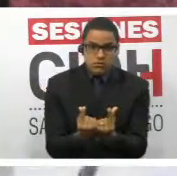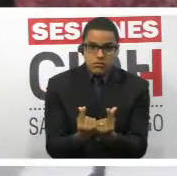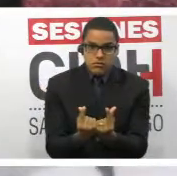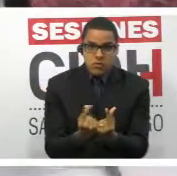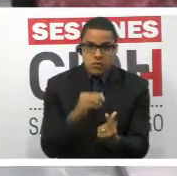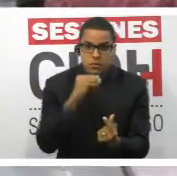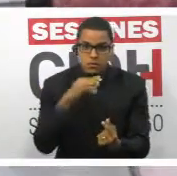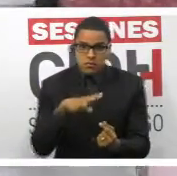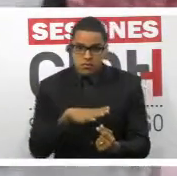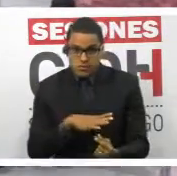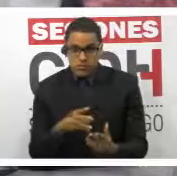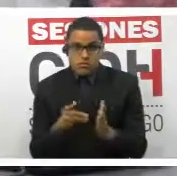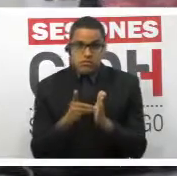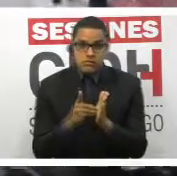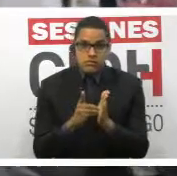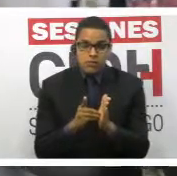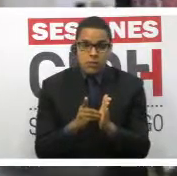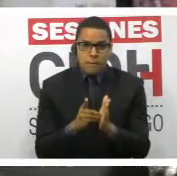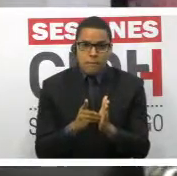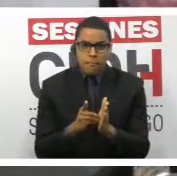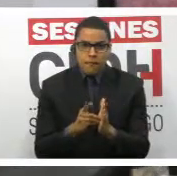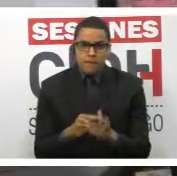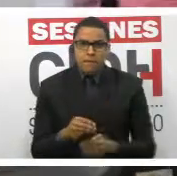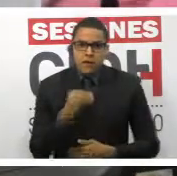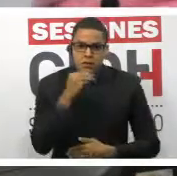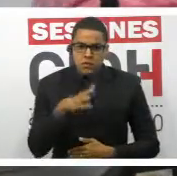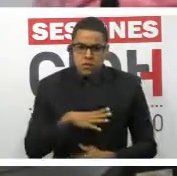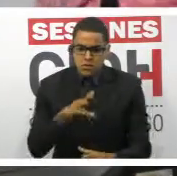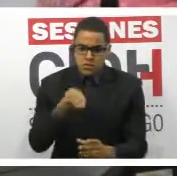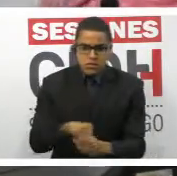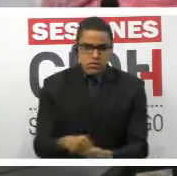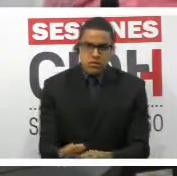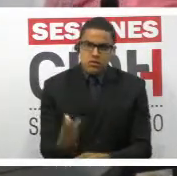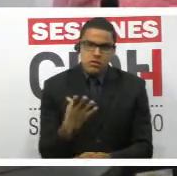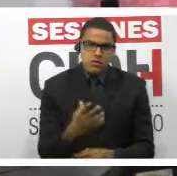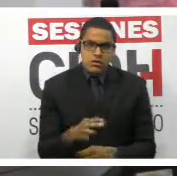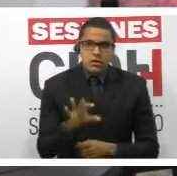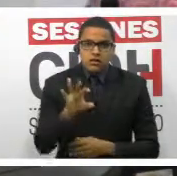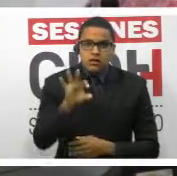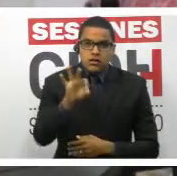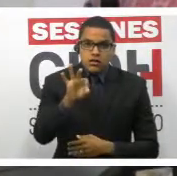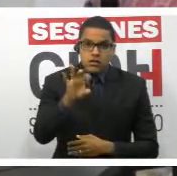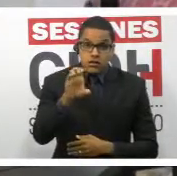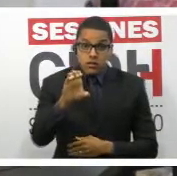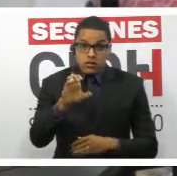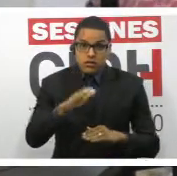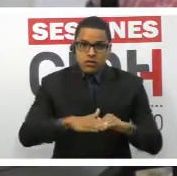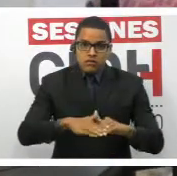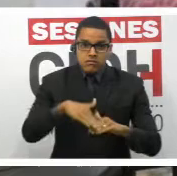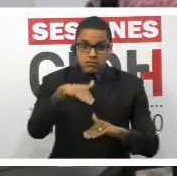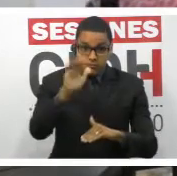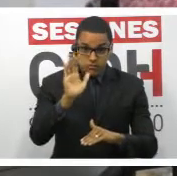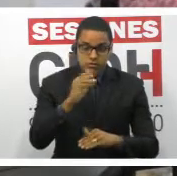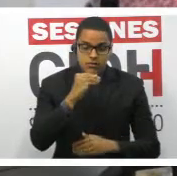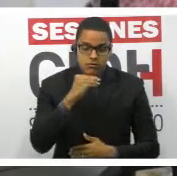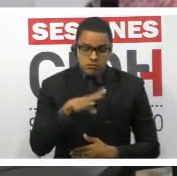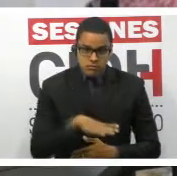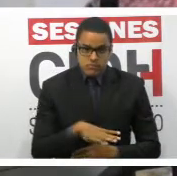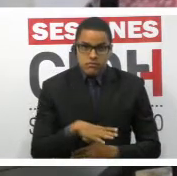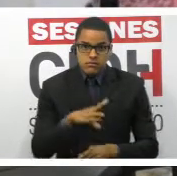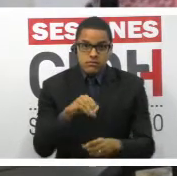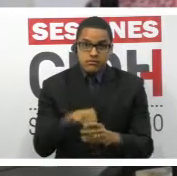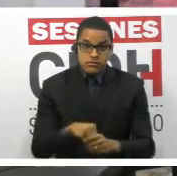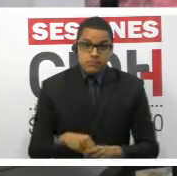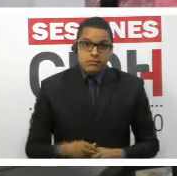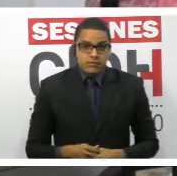que tiene aproximadamente más de 900 mujeres agrupadas y es para